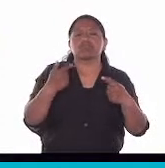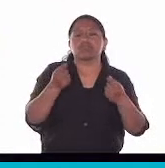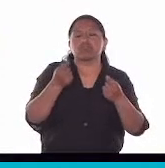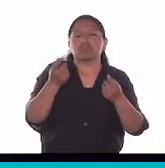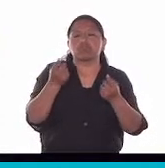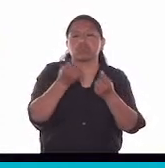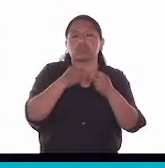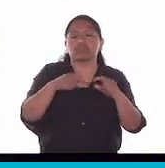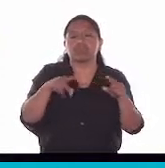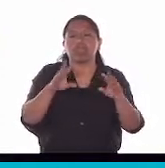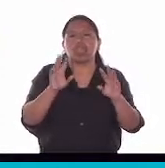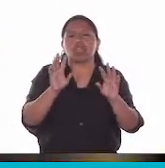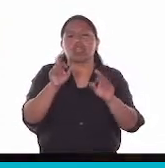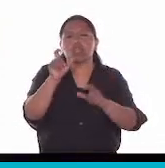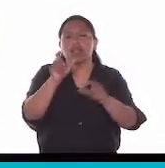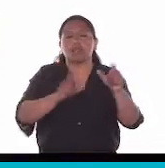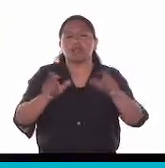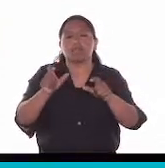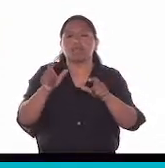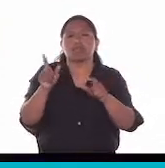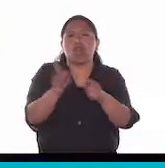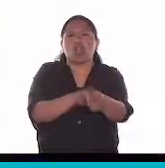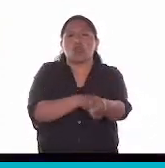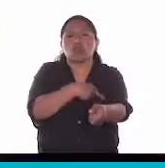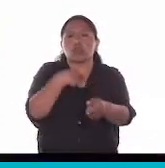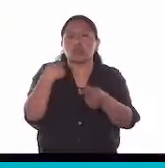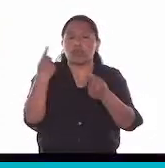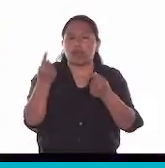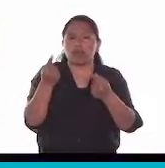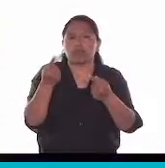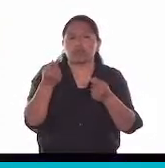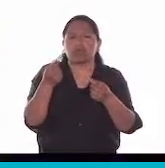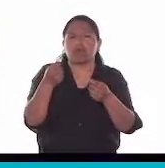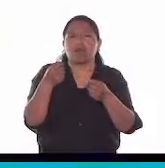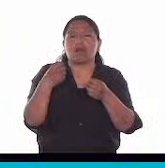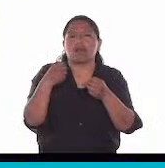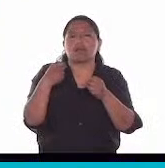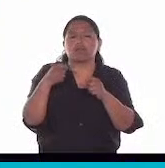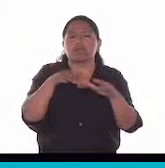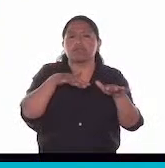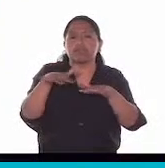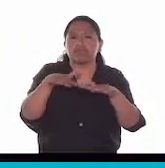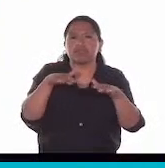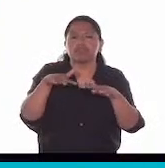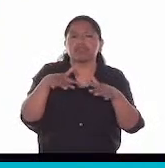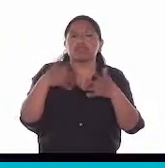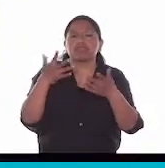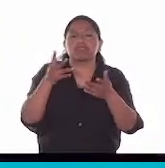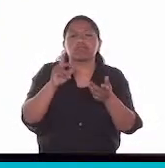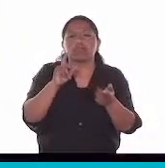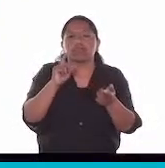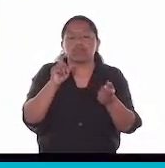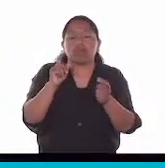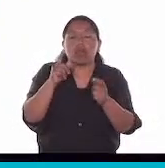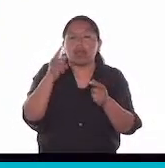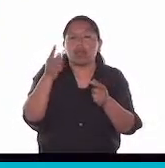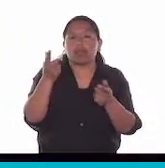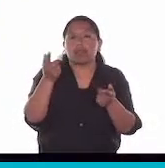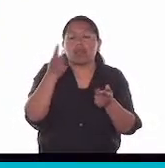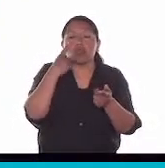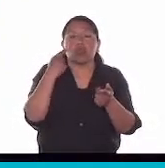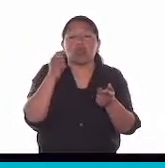y sus ejecutivos estaban acostumbrados a realizar lo modificaban de un día